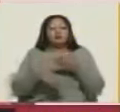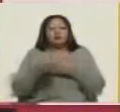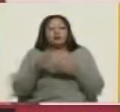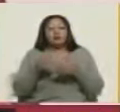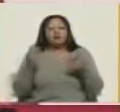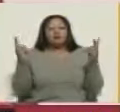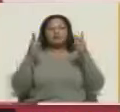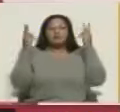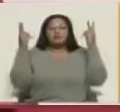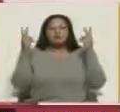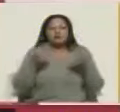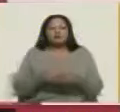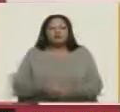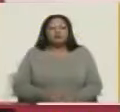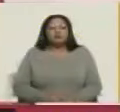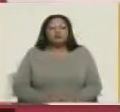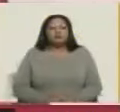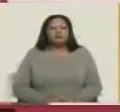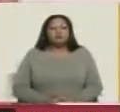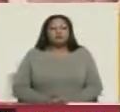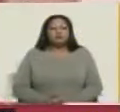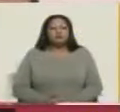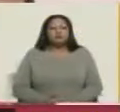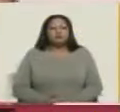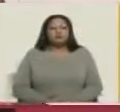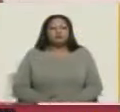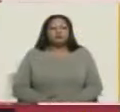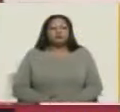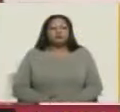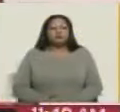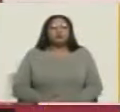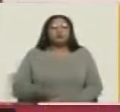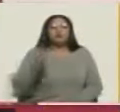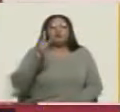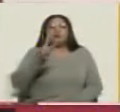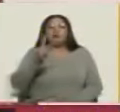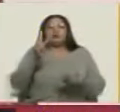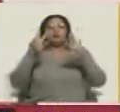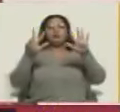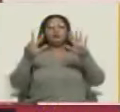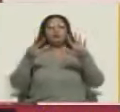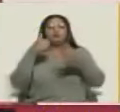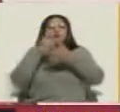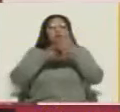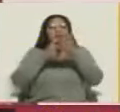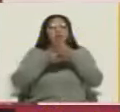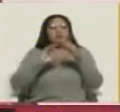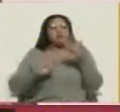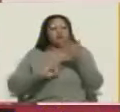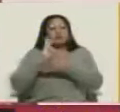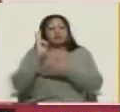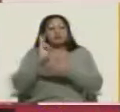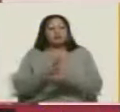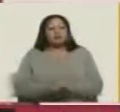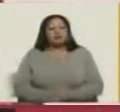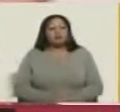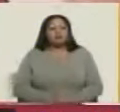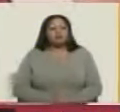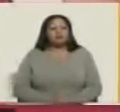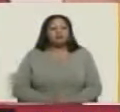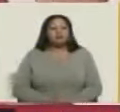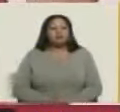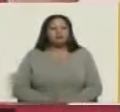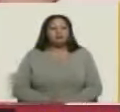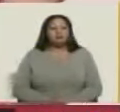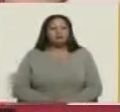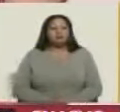vencedores. El 28 es una batalla fundamental, el 28 de julio, no el 28 que decía